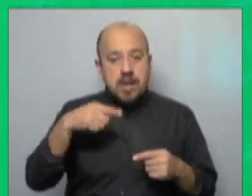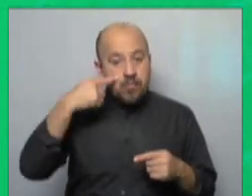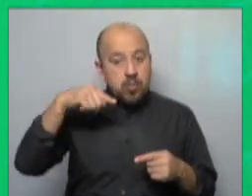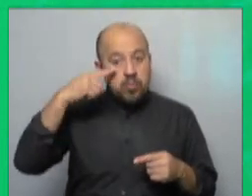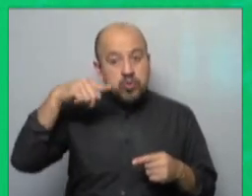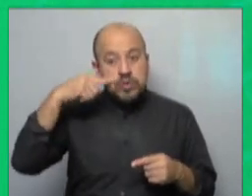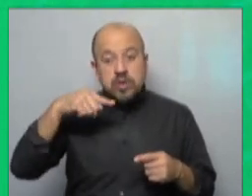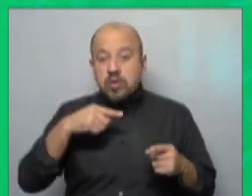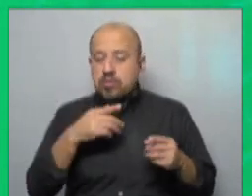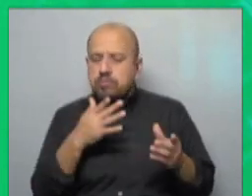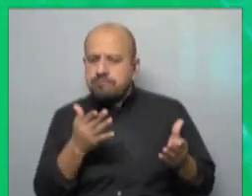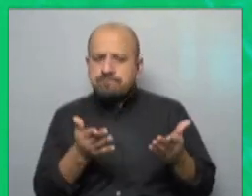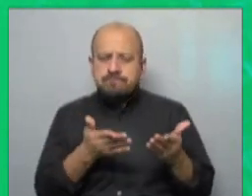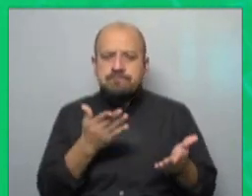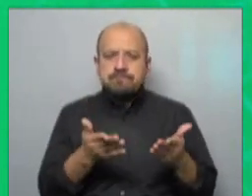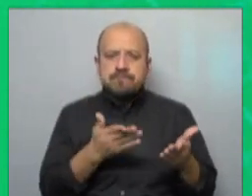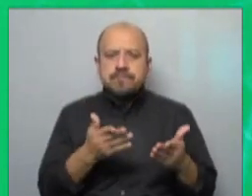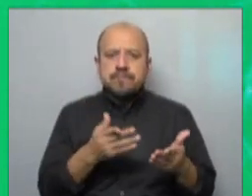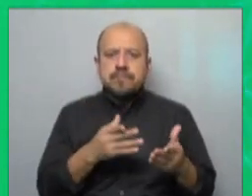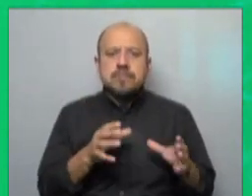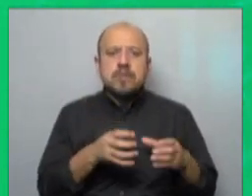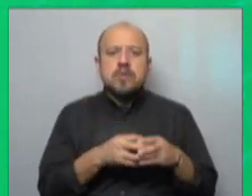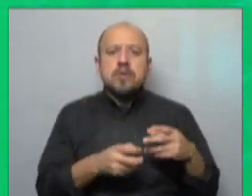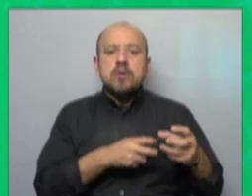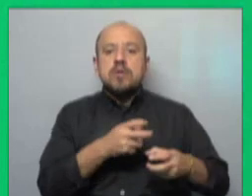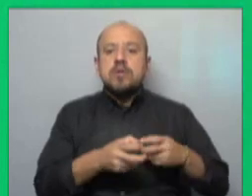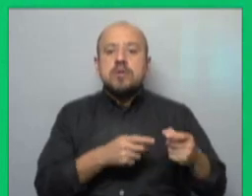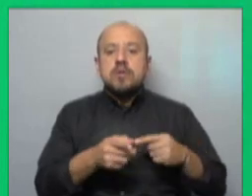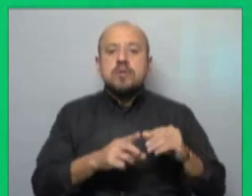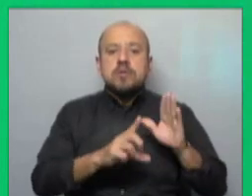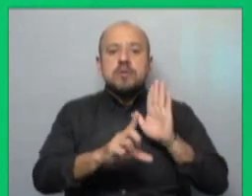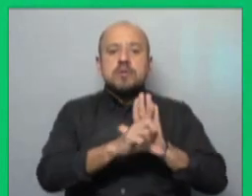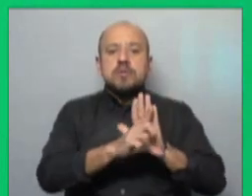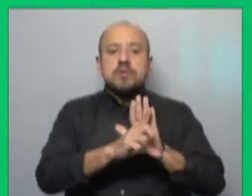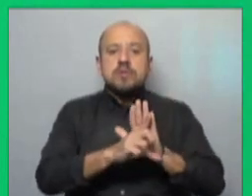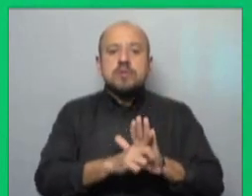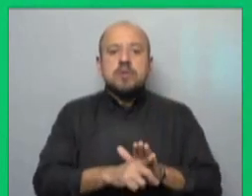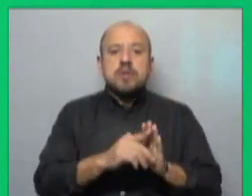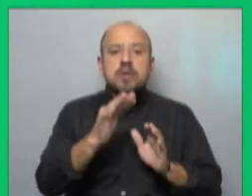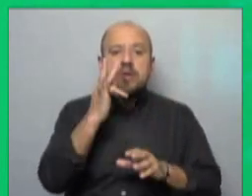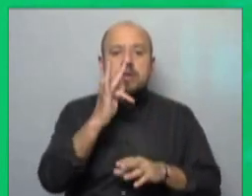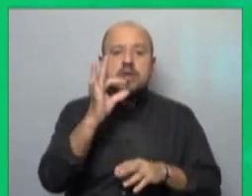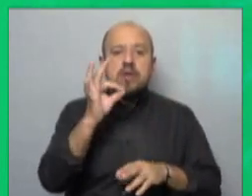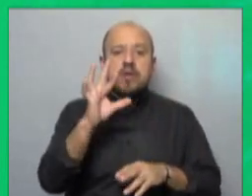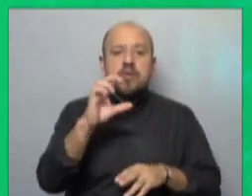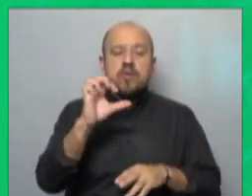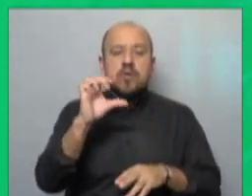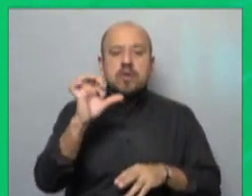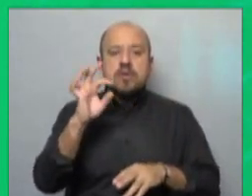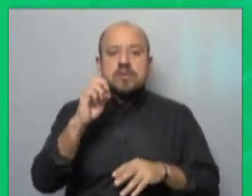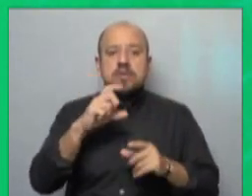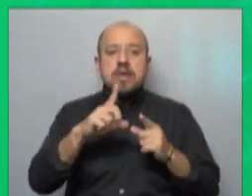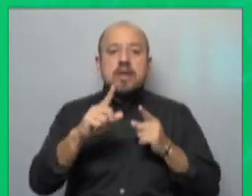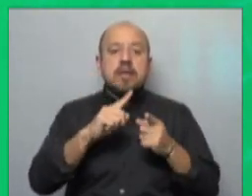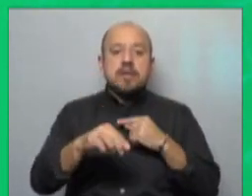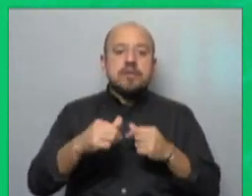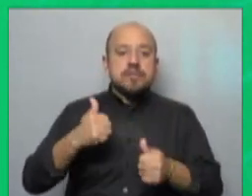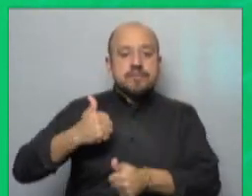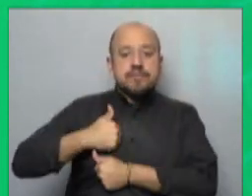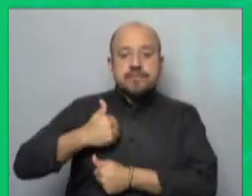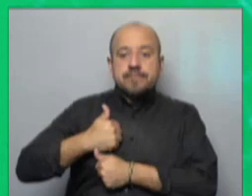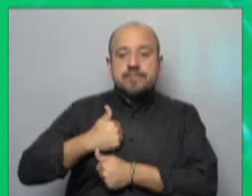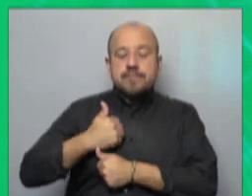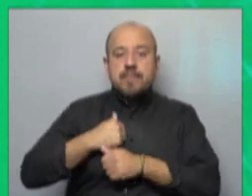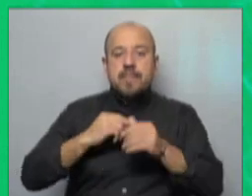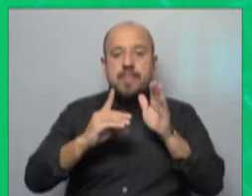siendo una búsqueda de fisuras en la coalición es la ley forestal que es propuesta por cabildo abierto votada en